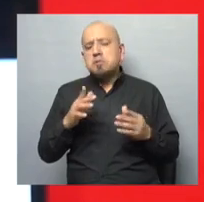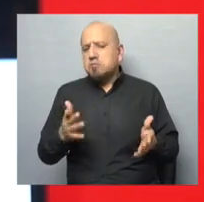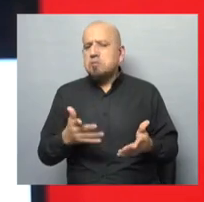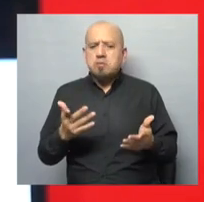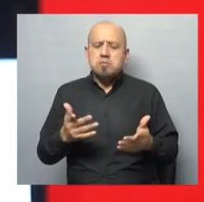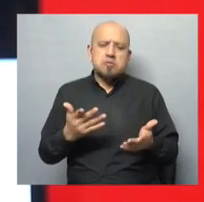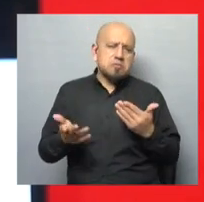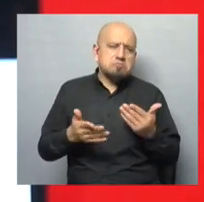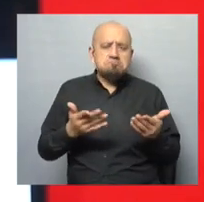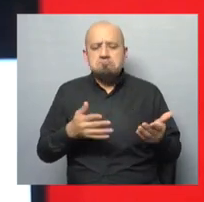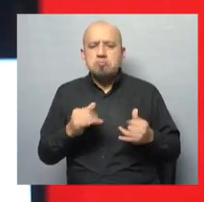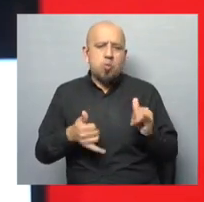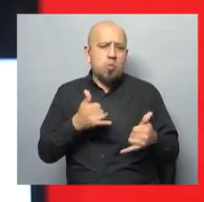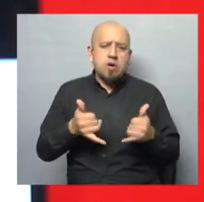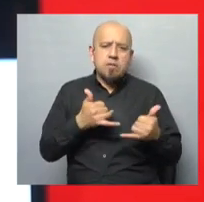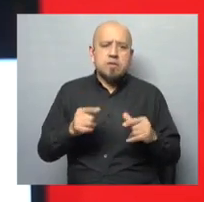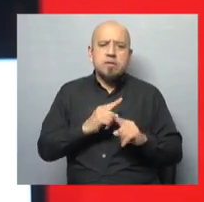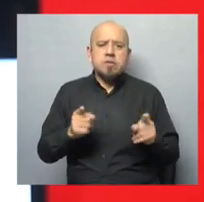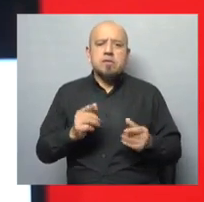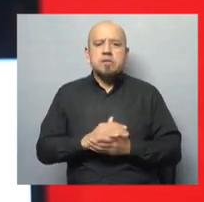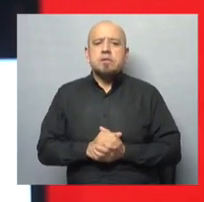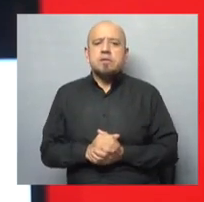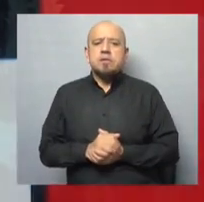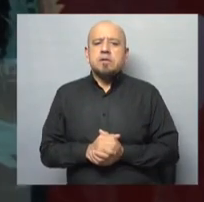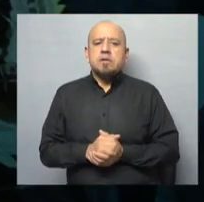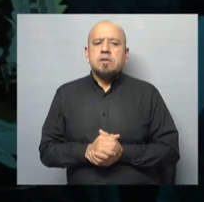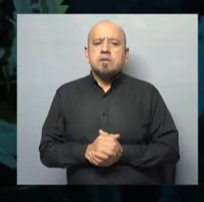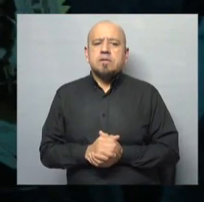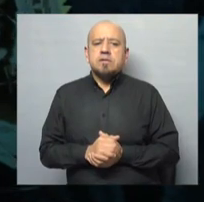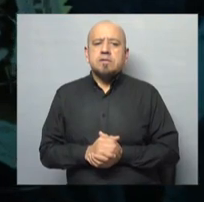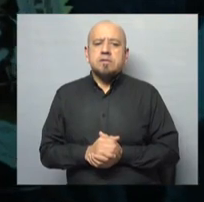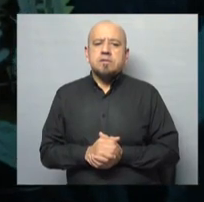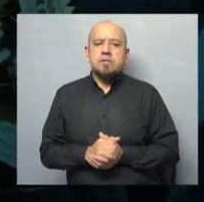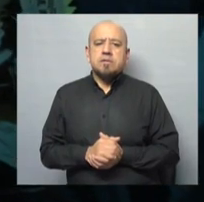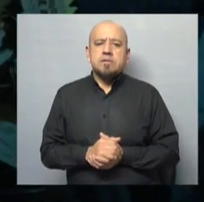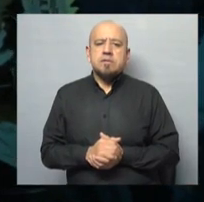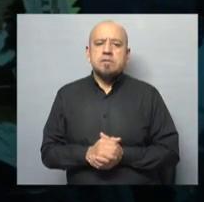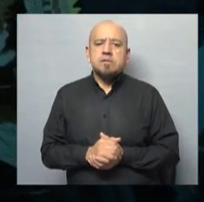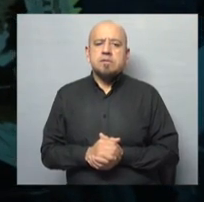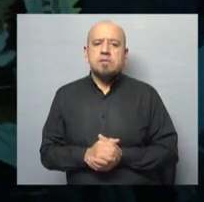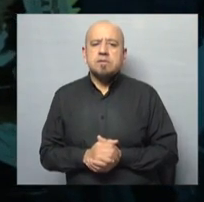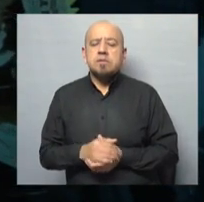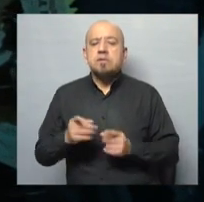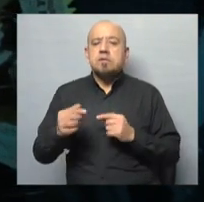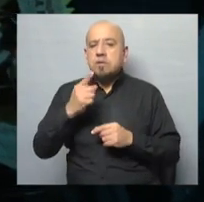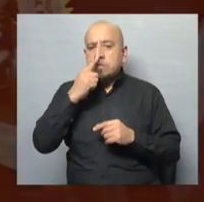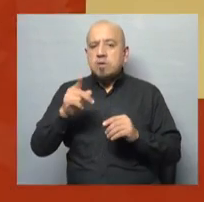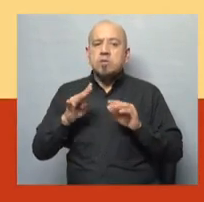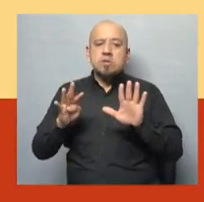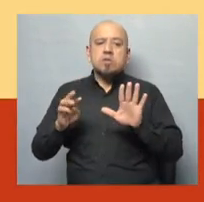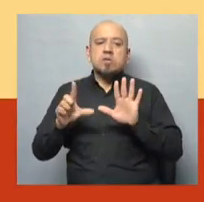no no no te vistes que hay dice 1975 años de la